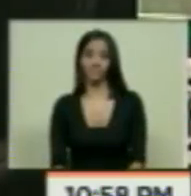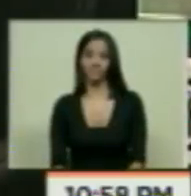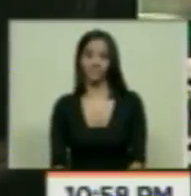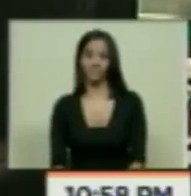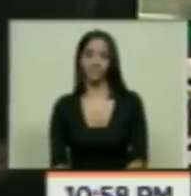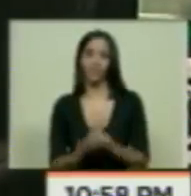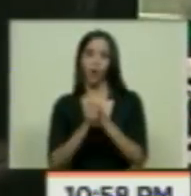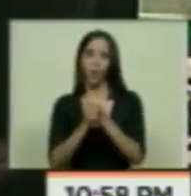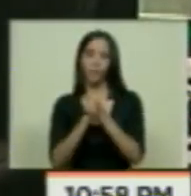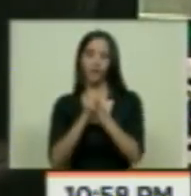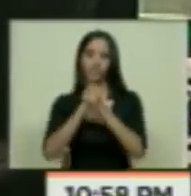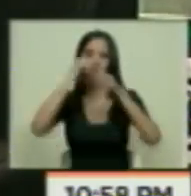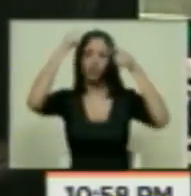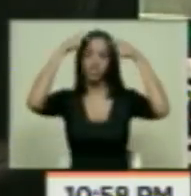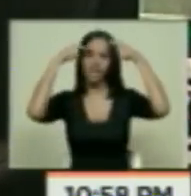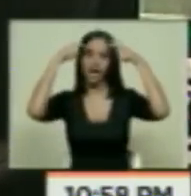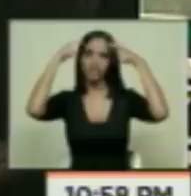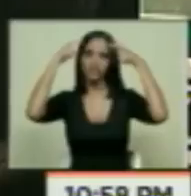Compañero Hugo Chávez.